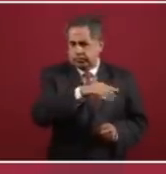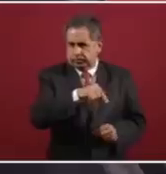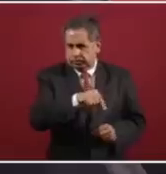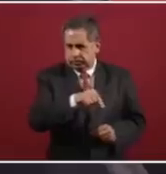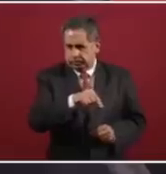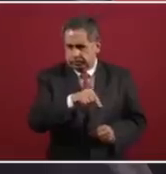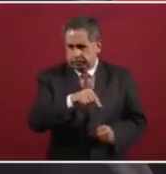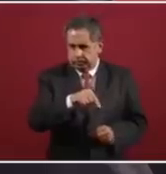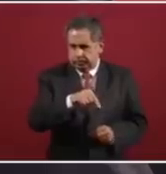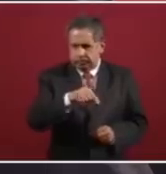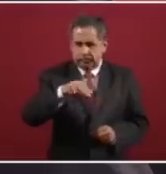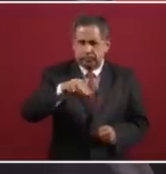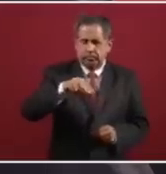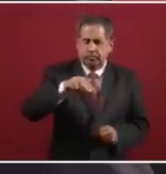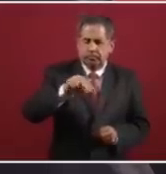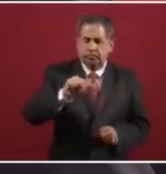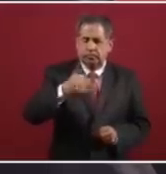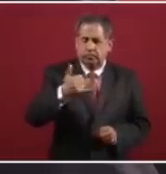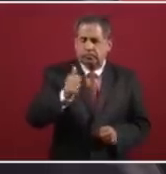a la mesa del Nayar,